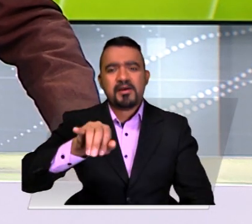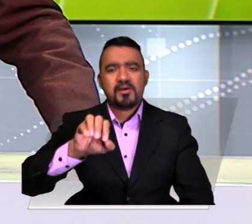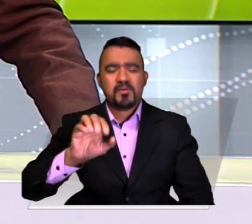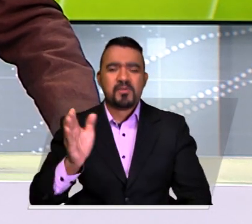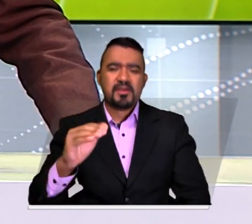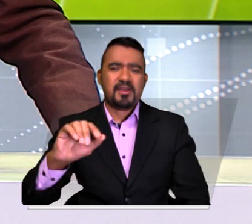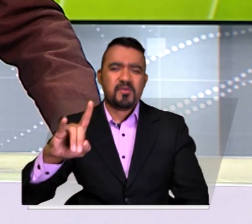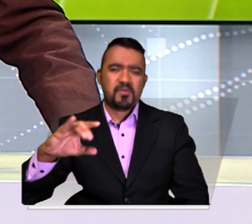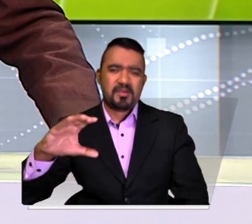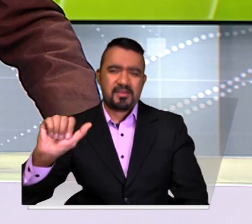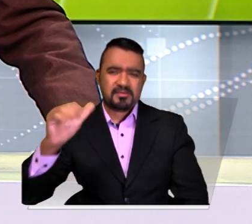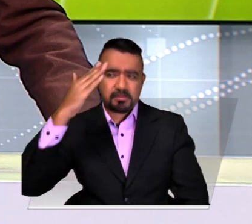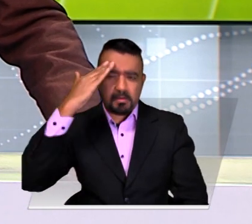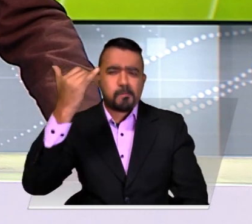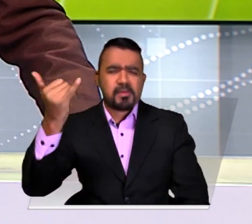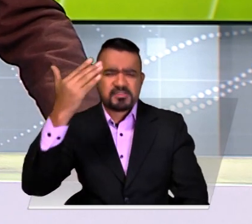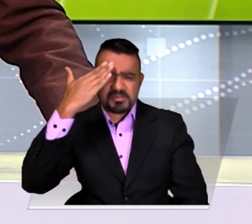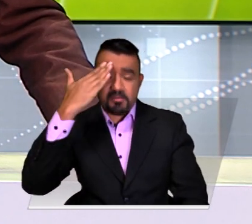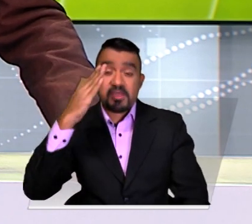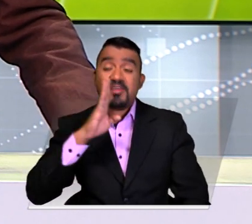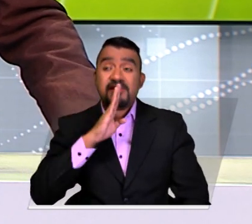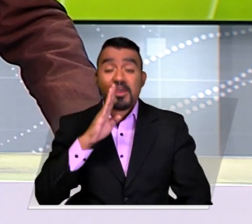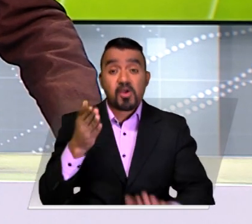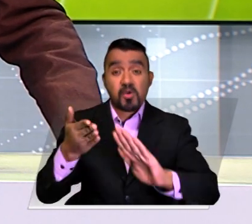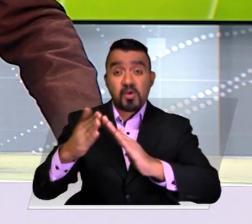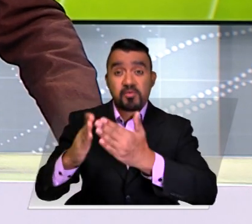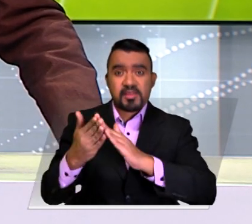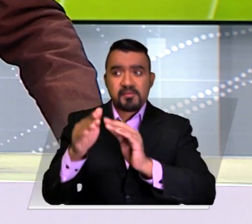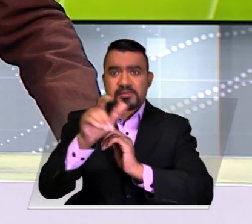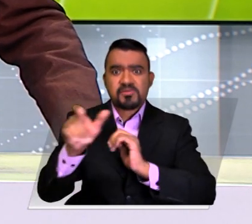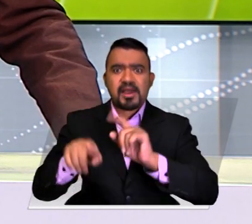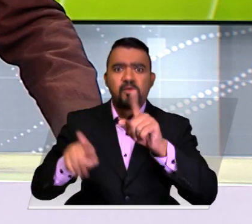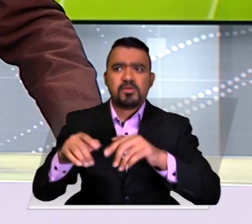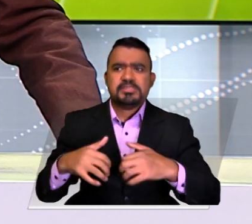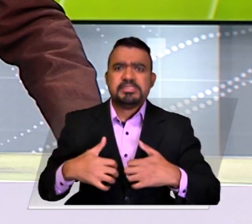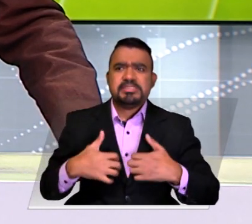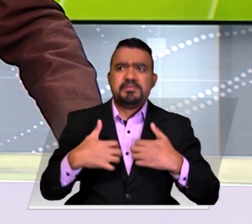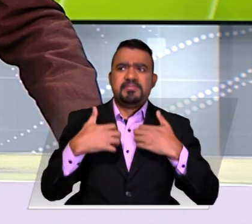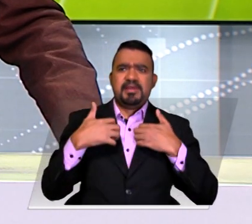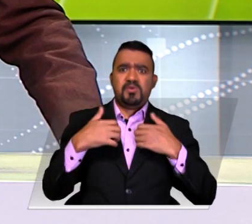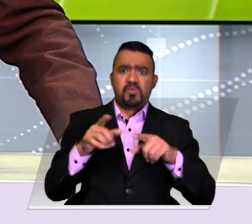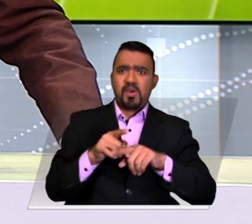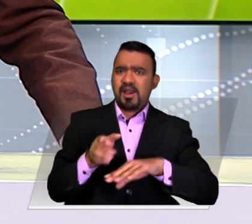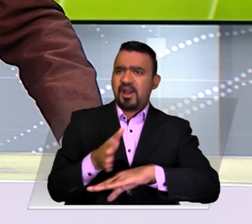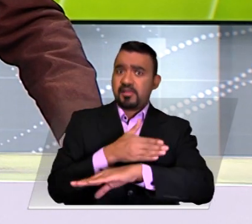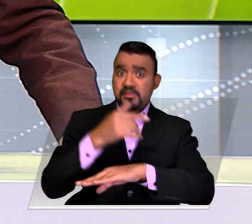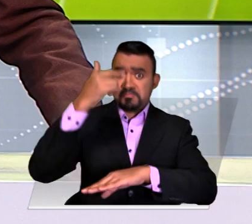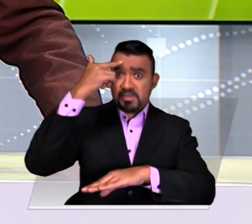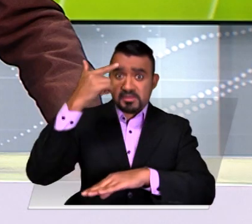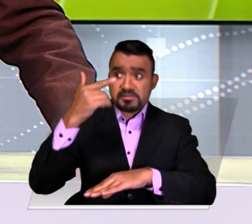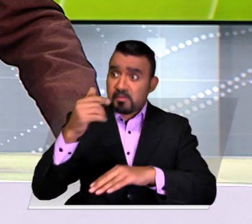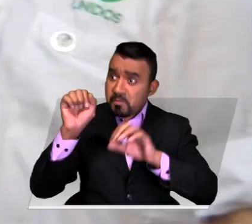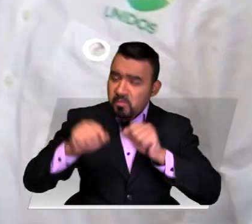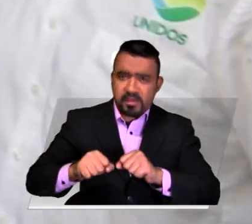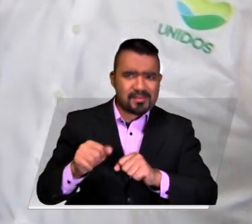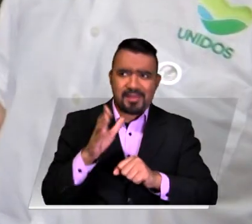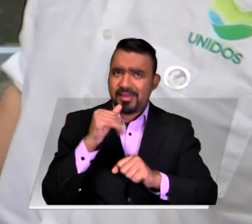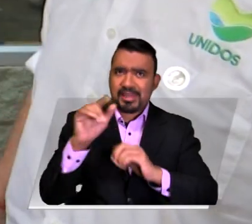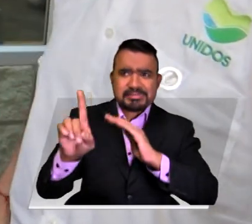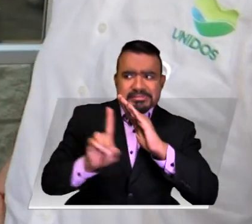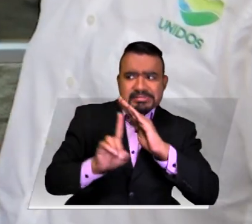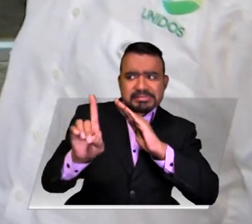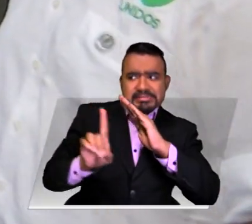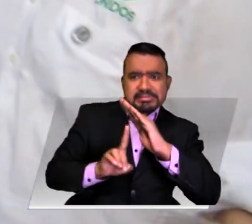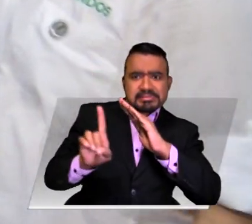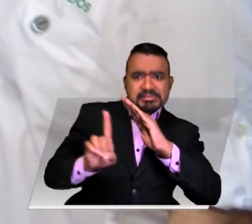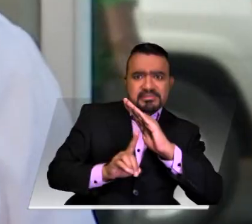antioquia reconocen que entre la comunidad el miedo pudo más que las garantías que entregaba la fuerza pública el secretario